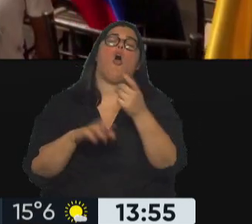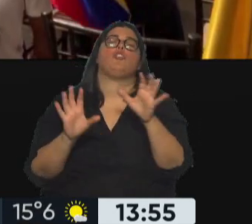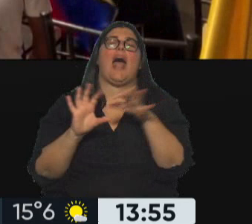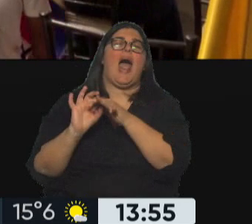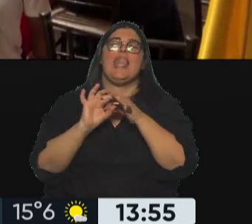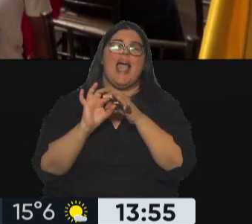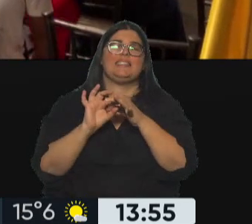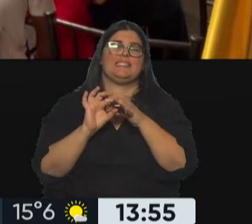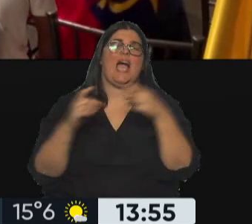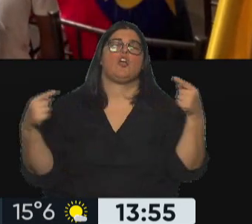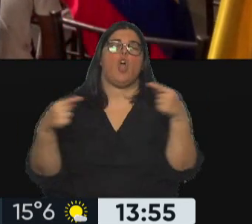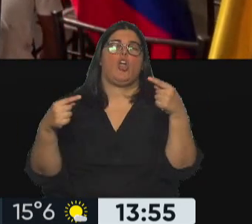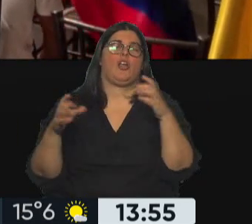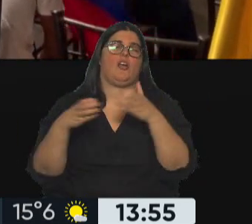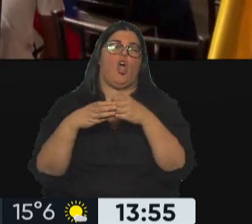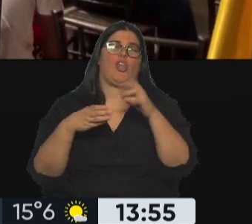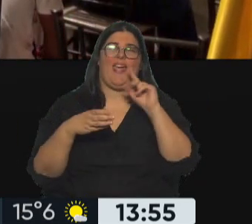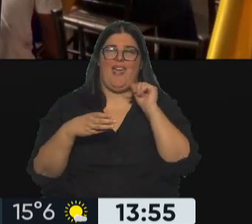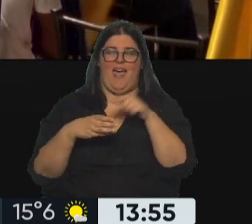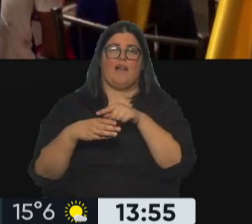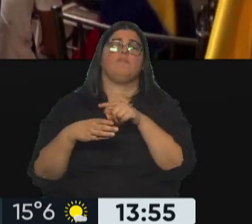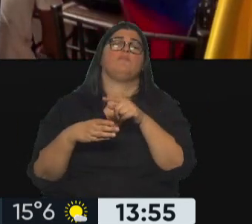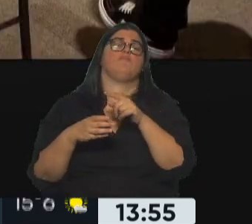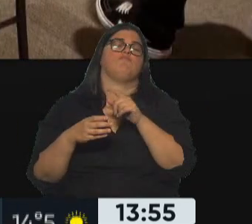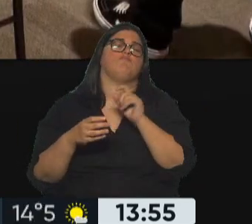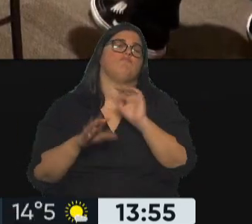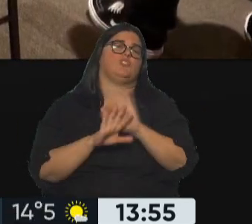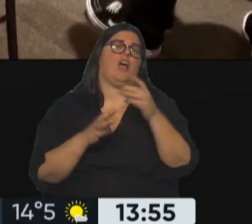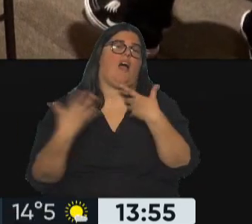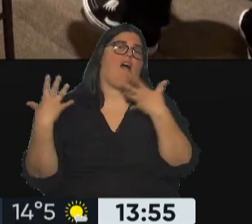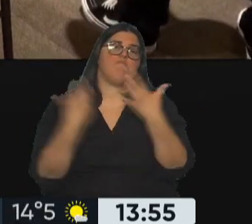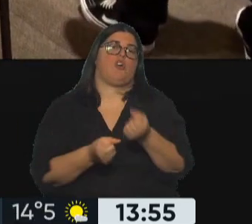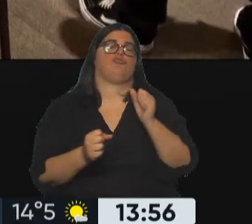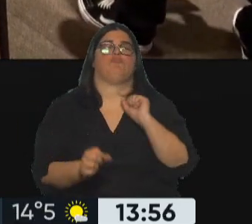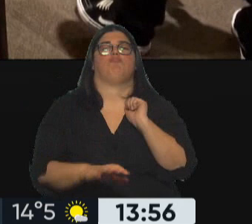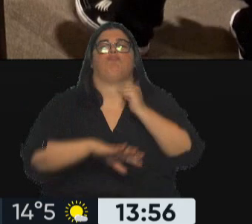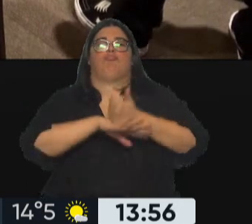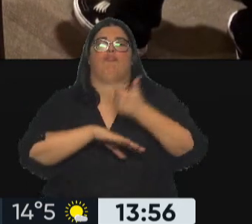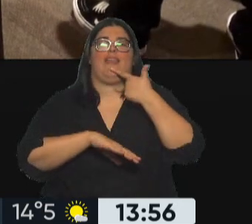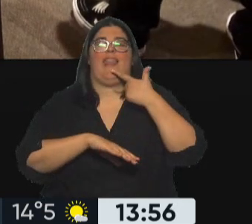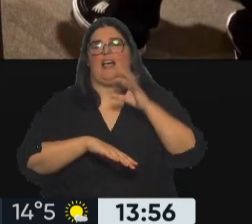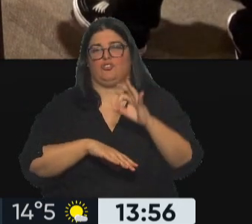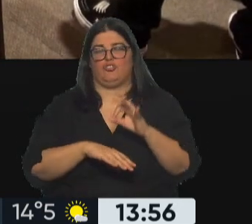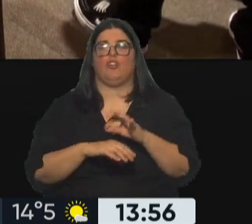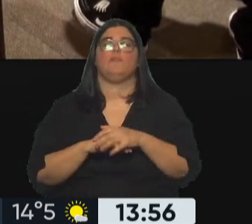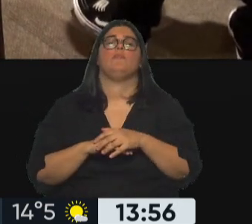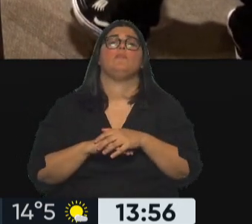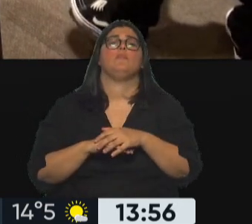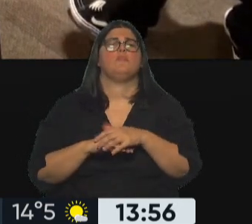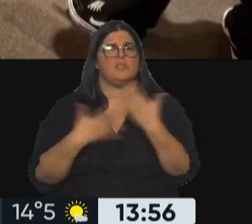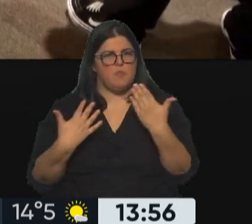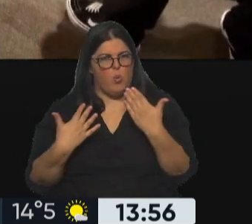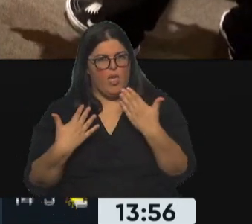sea Lasso quien finalmente se imponga en esa segunda vuelta. ¿Es un escenario posible? Sí, porque el correísmo en cierta medida